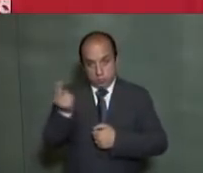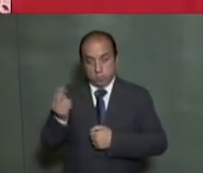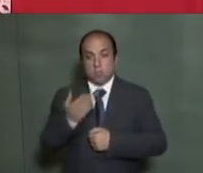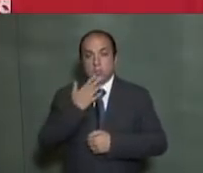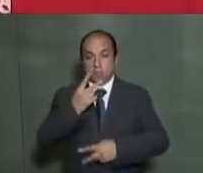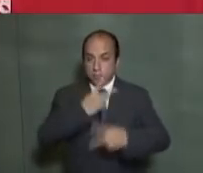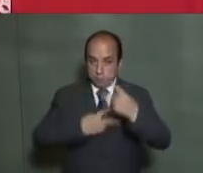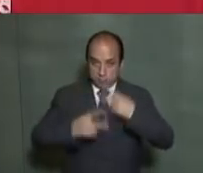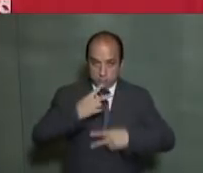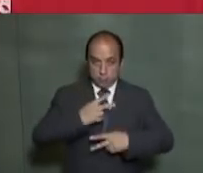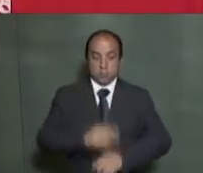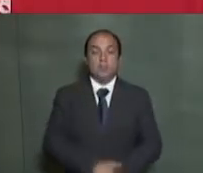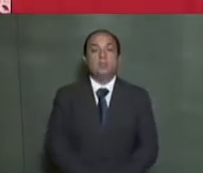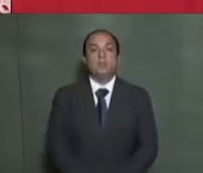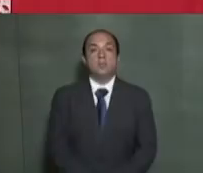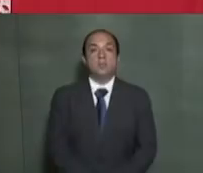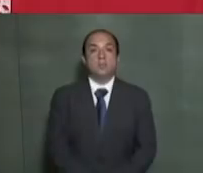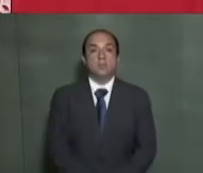bienvenidos.